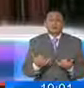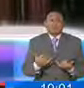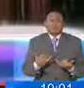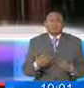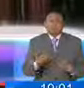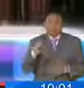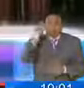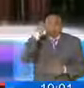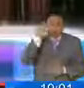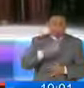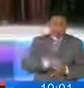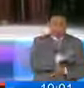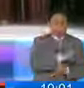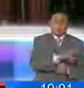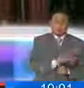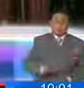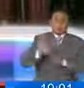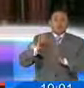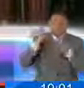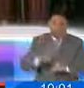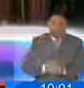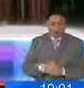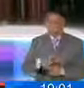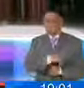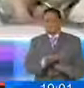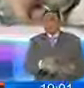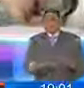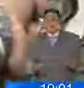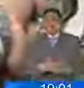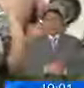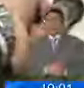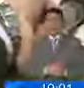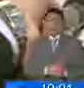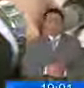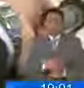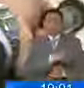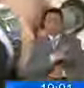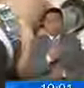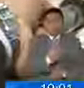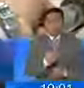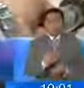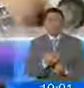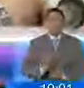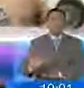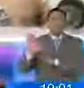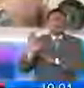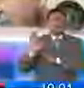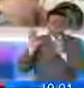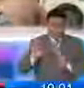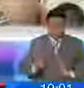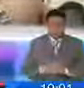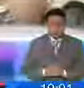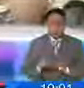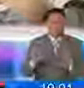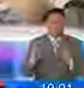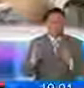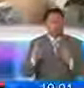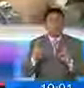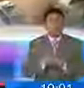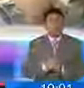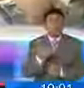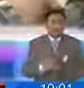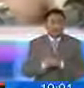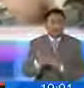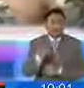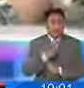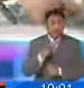bien está posicionado y estamos elucubrando de que cómo va a actuar. El señor acaba de hacer un juramento, ojalá que ese juramento que acaba de hacer no sea para persecuciones con